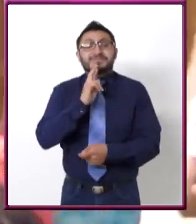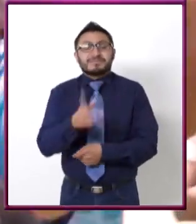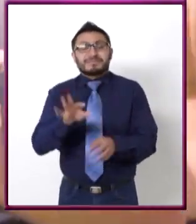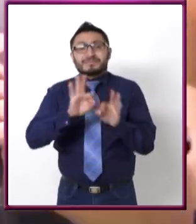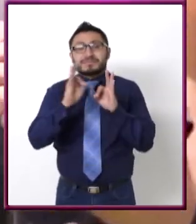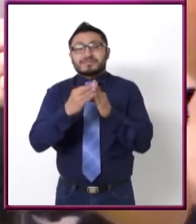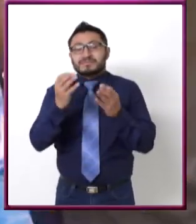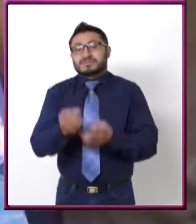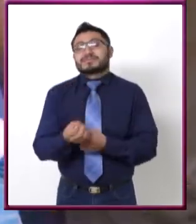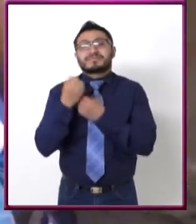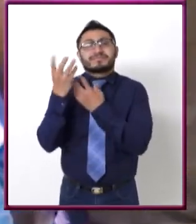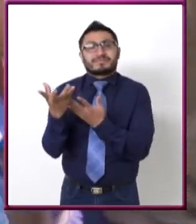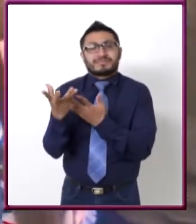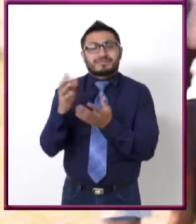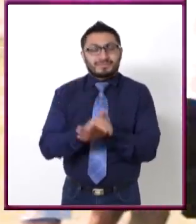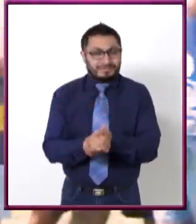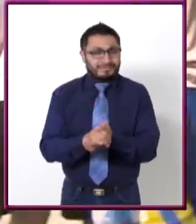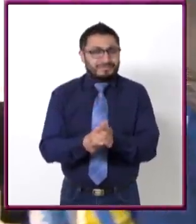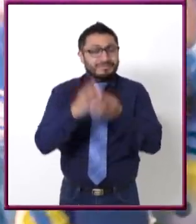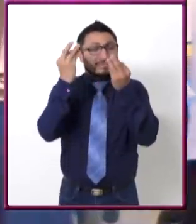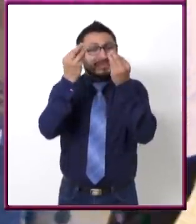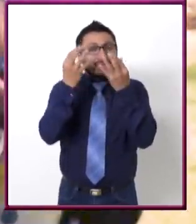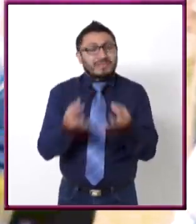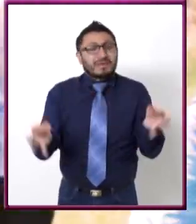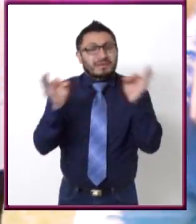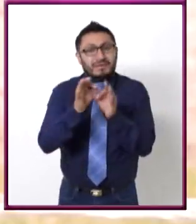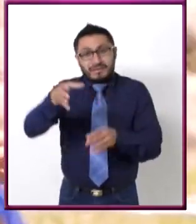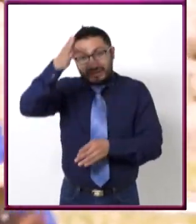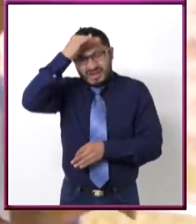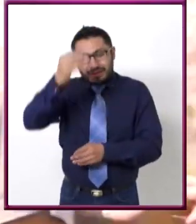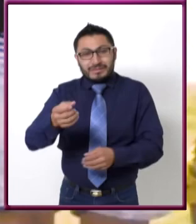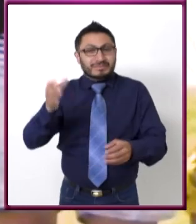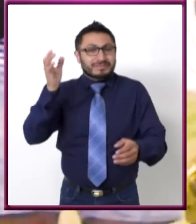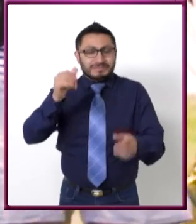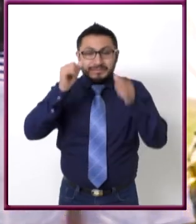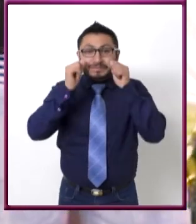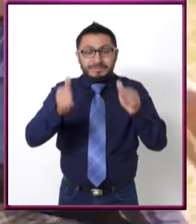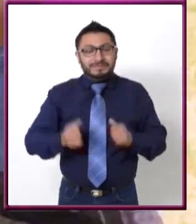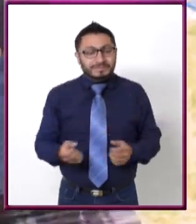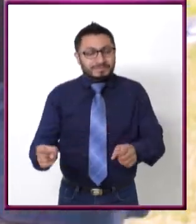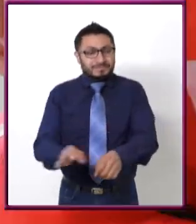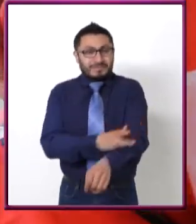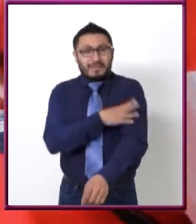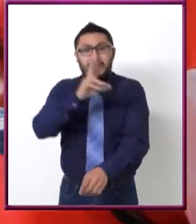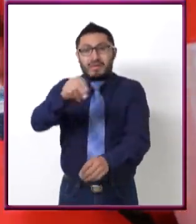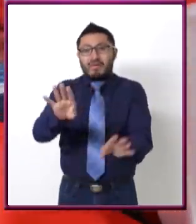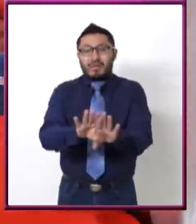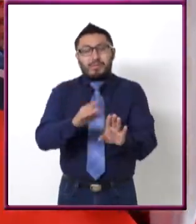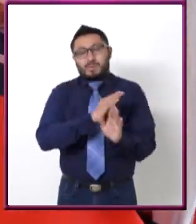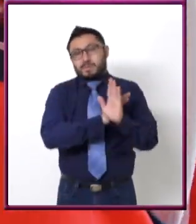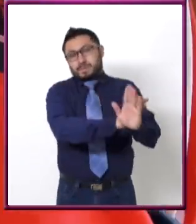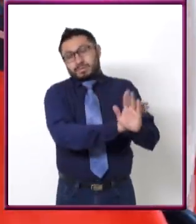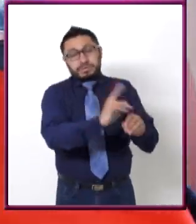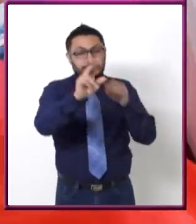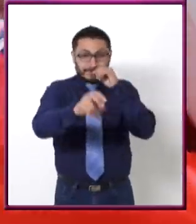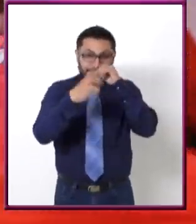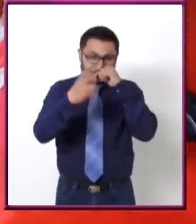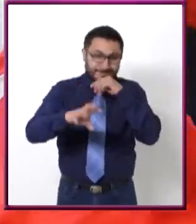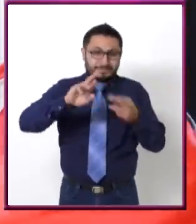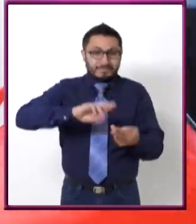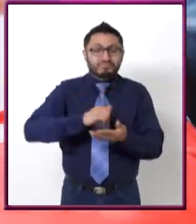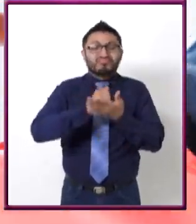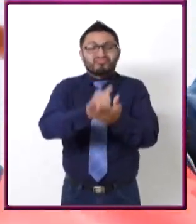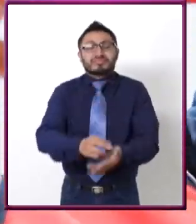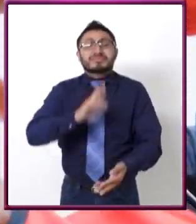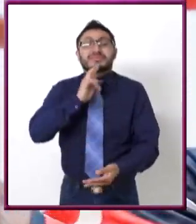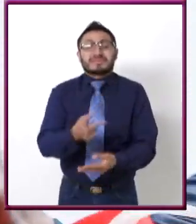mejor forma de expresarlas. Es muy importante aprender a escuchar nuestras emociones en lugar de evitarlas. Eso nos ayudará